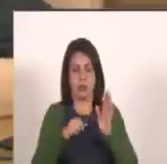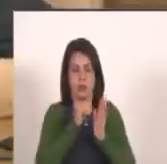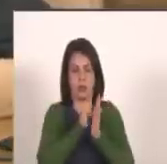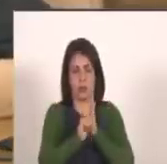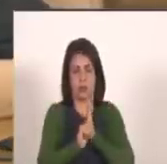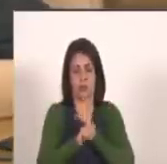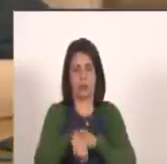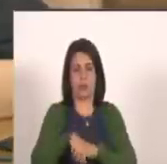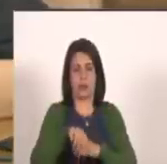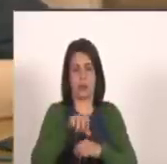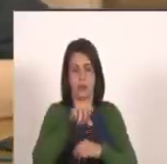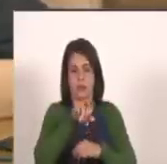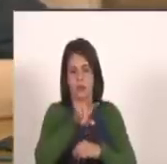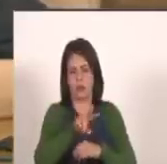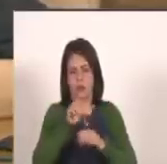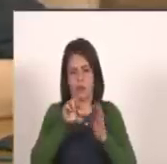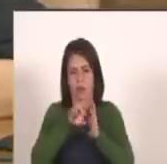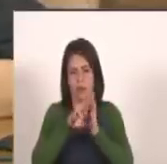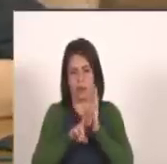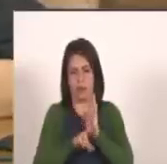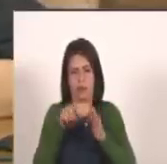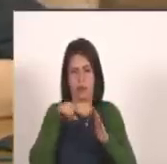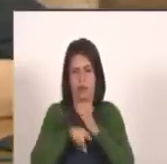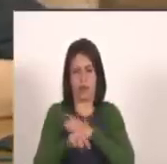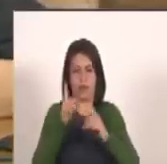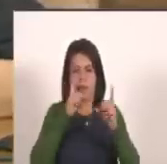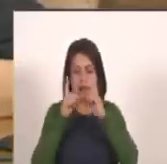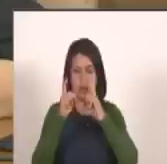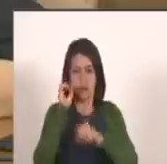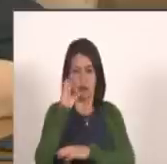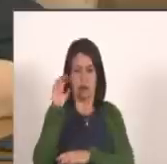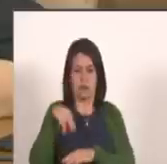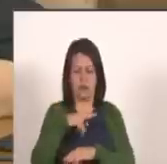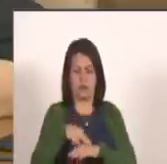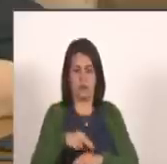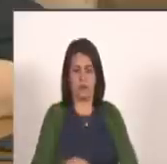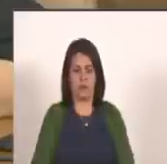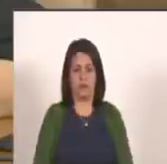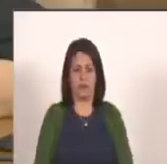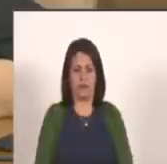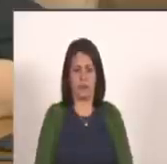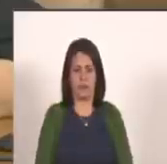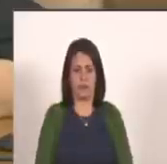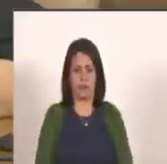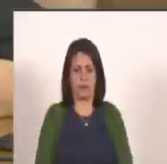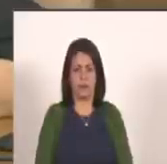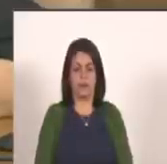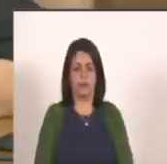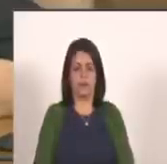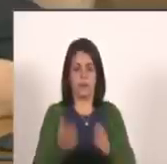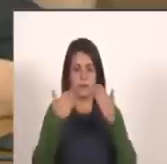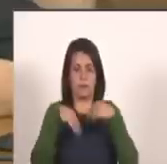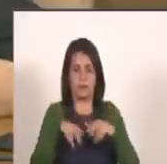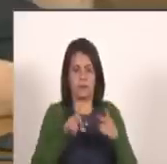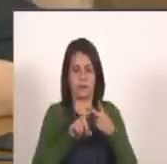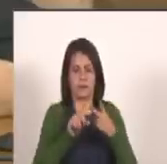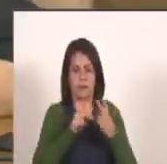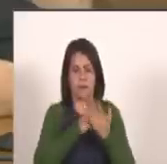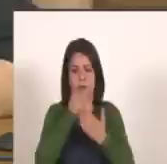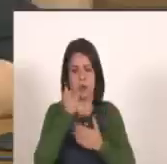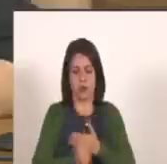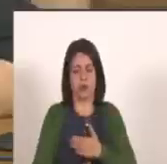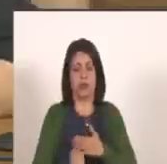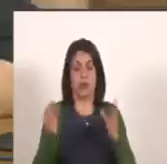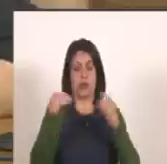lo establecido en el artículo 10 del Reglamento Interior y de Debates de la Asamblea Nacional. Punto número 2. Proyecto de